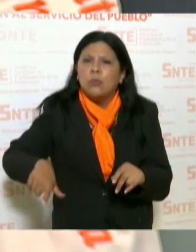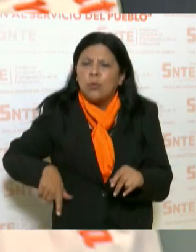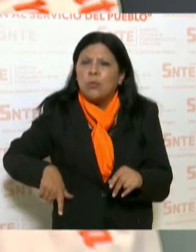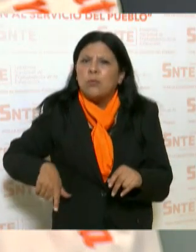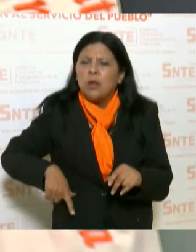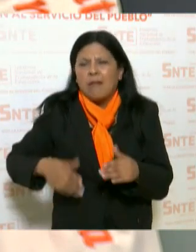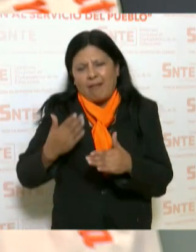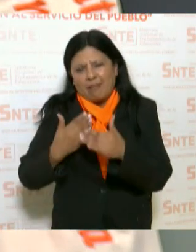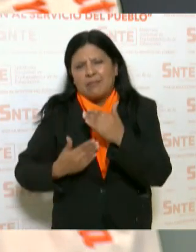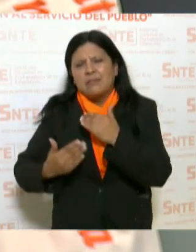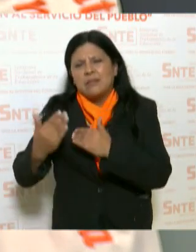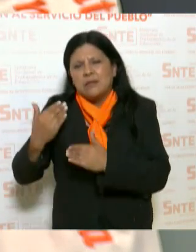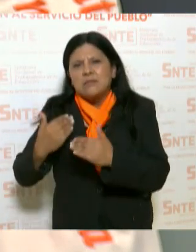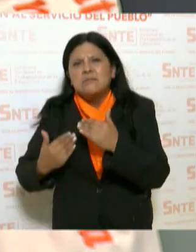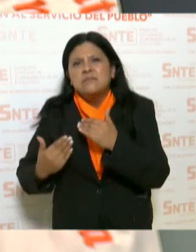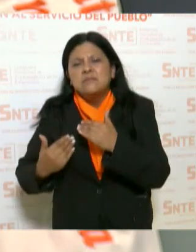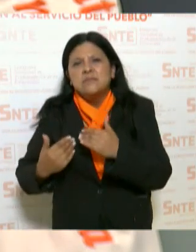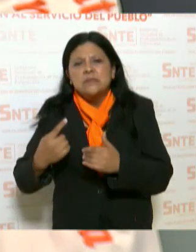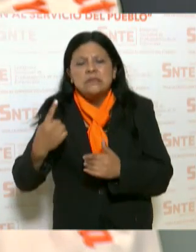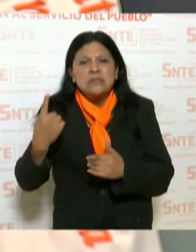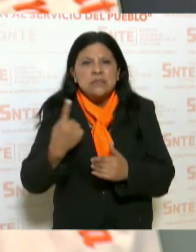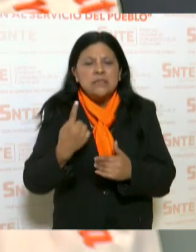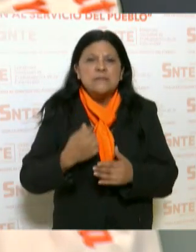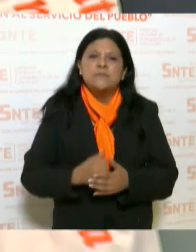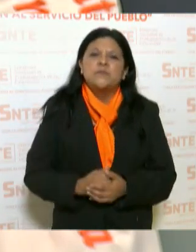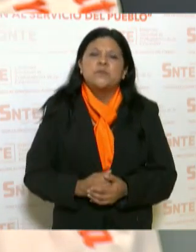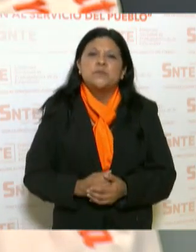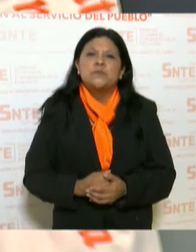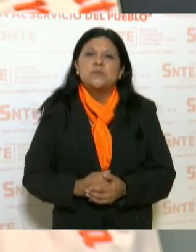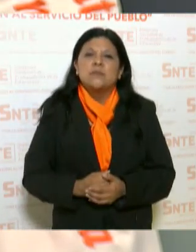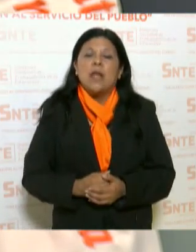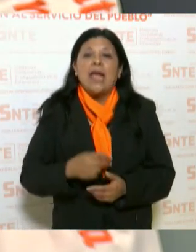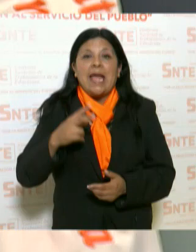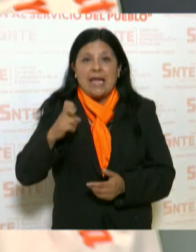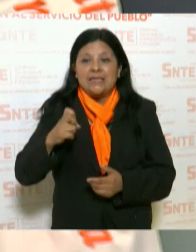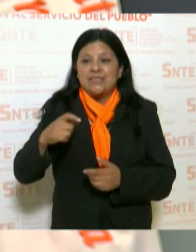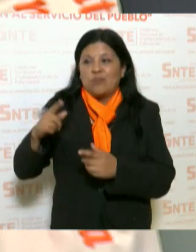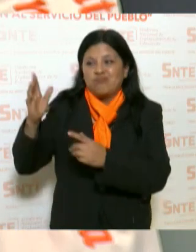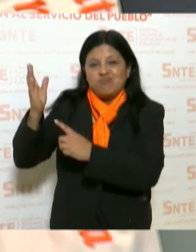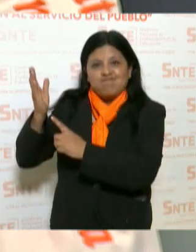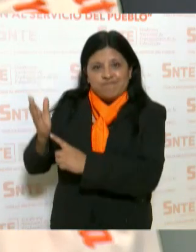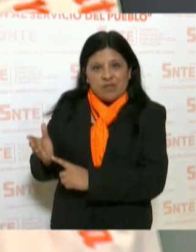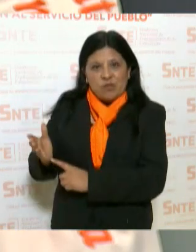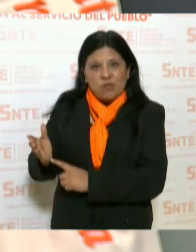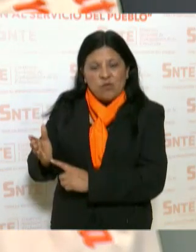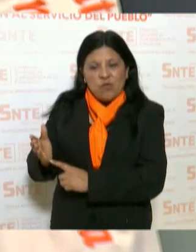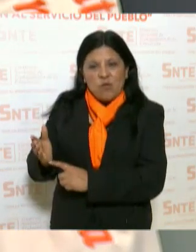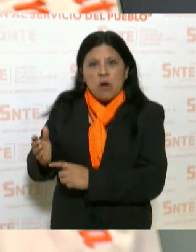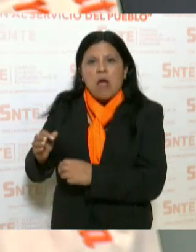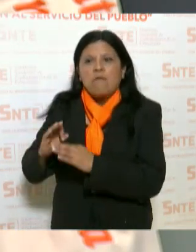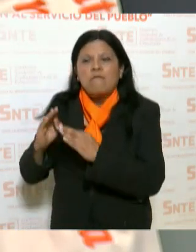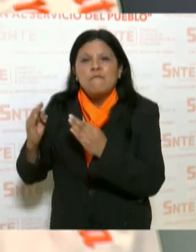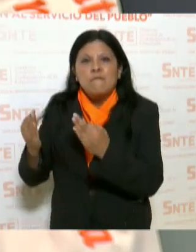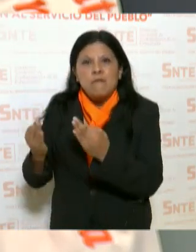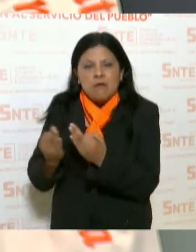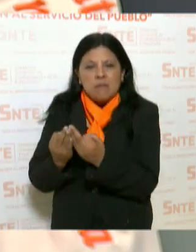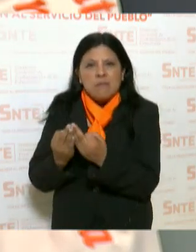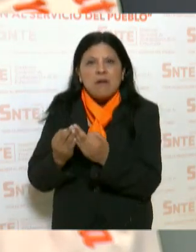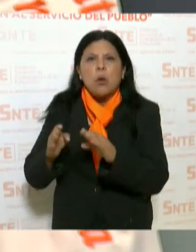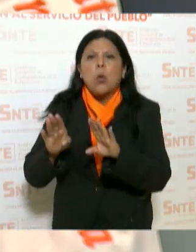que es un referente para lo que estamos haciendo ahora.